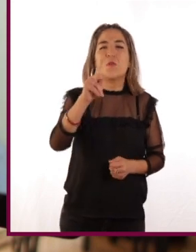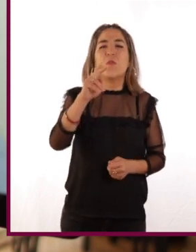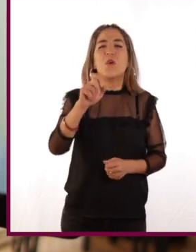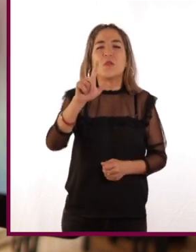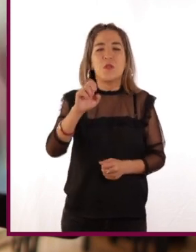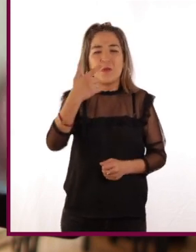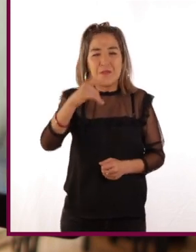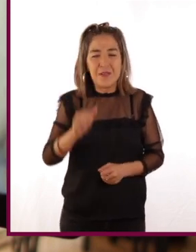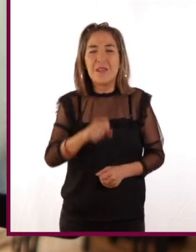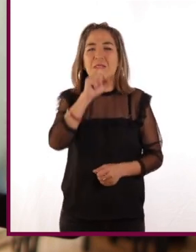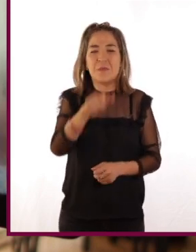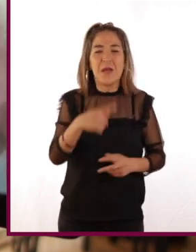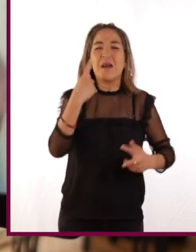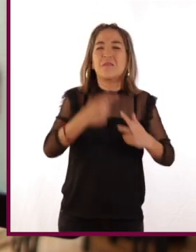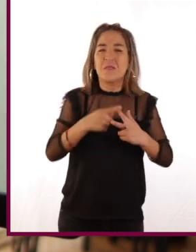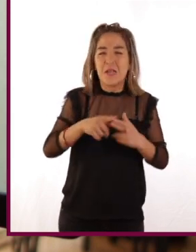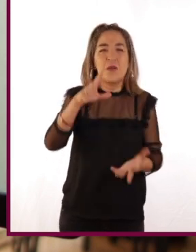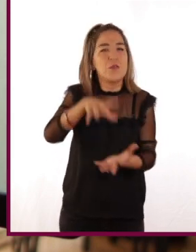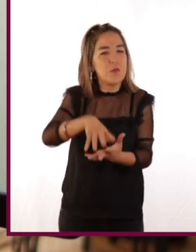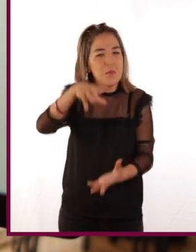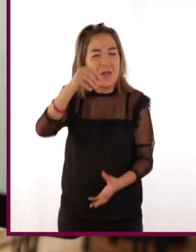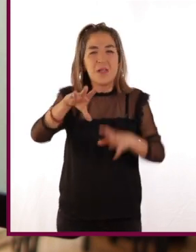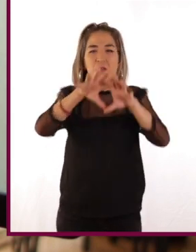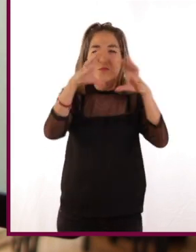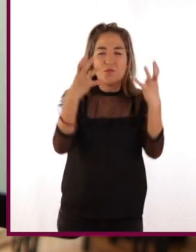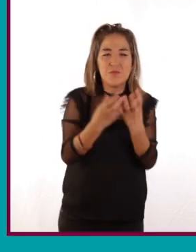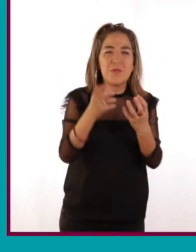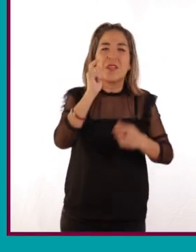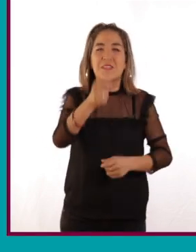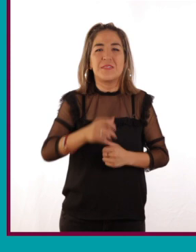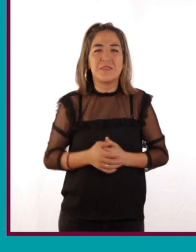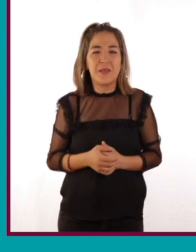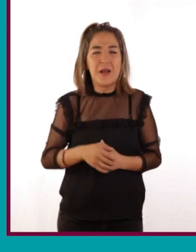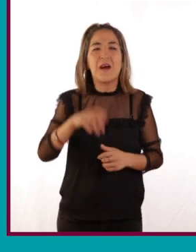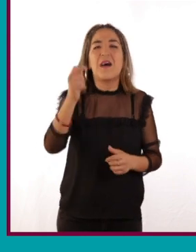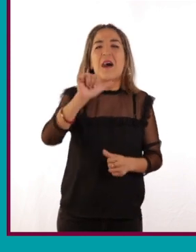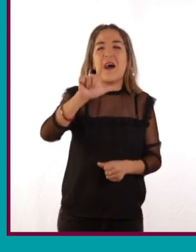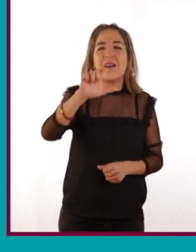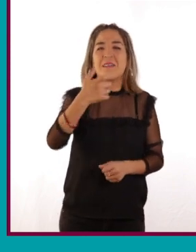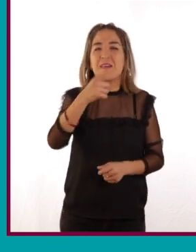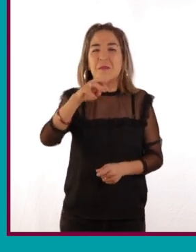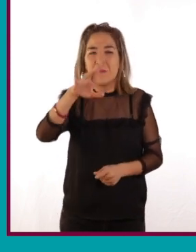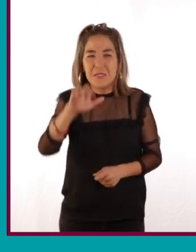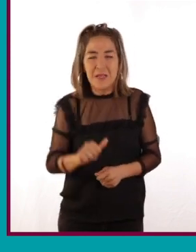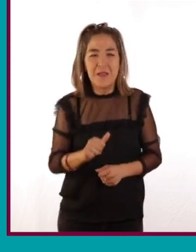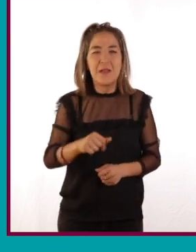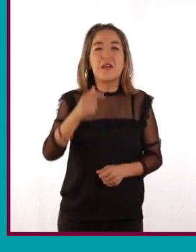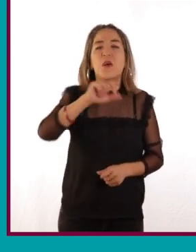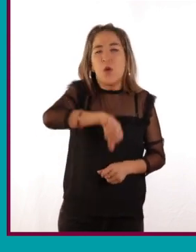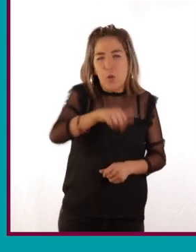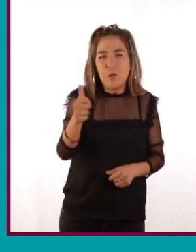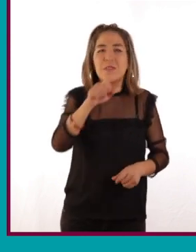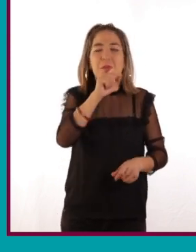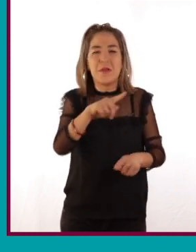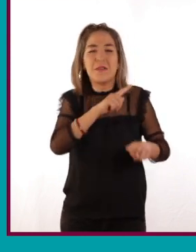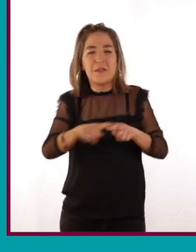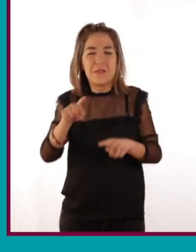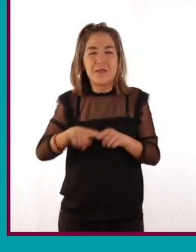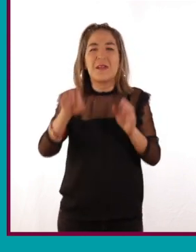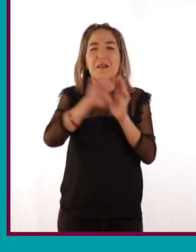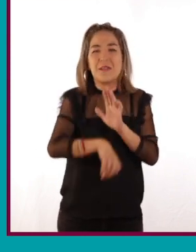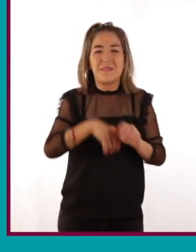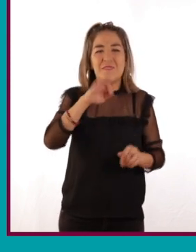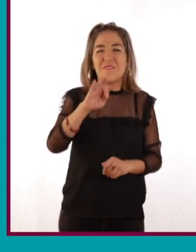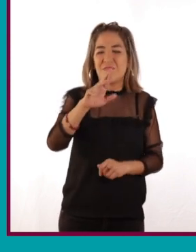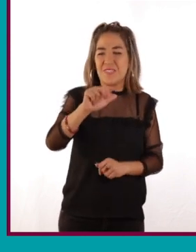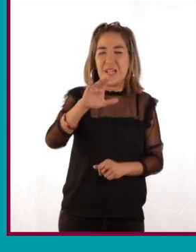la topología, que es otra parte de la geometría, el álgebra también, y otras